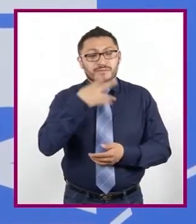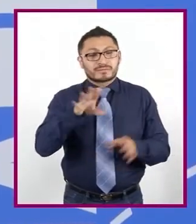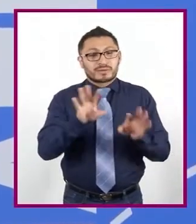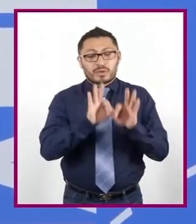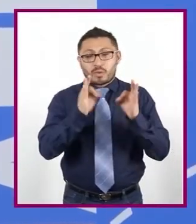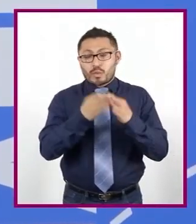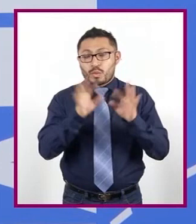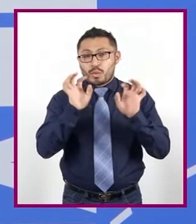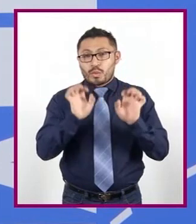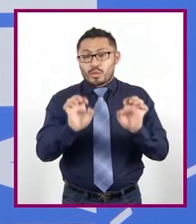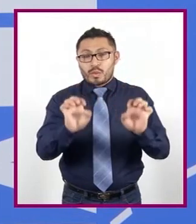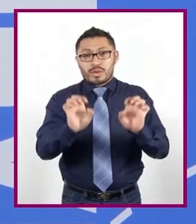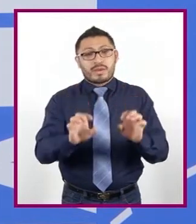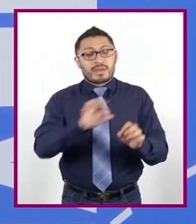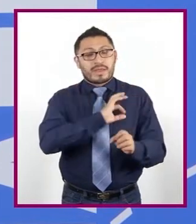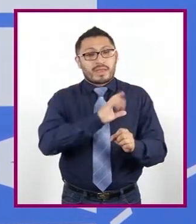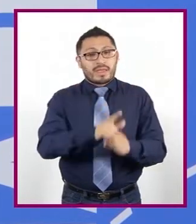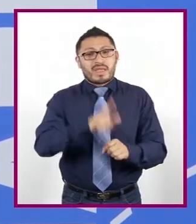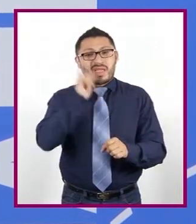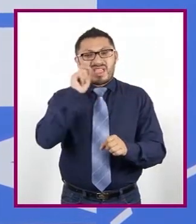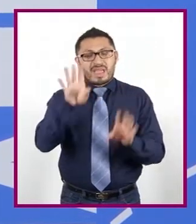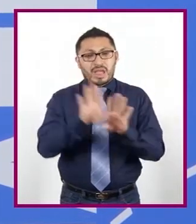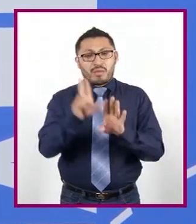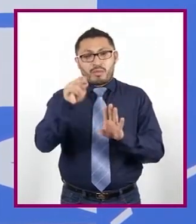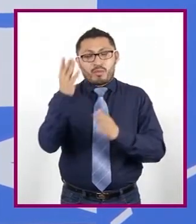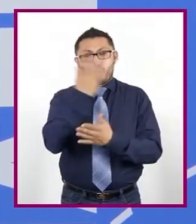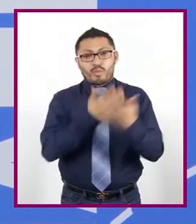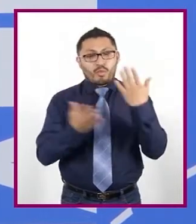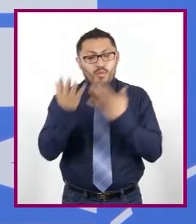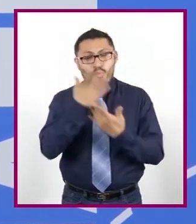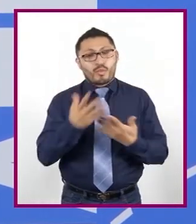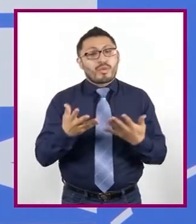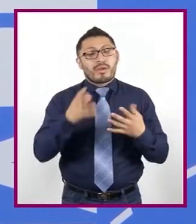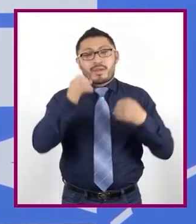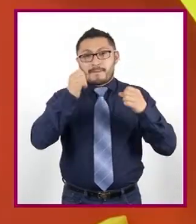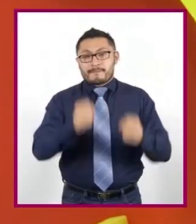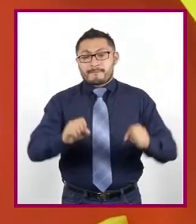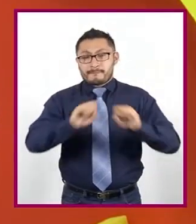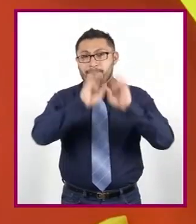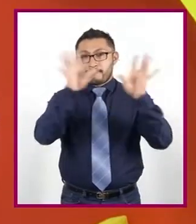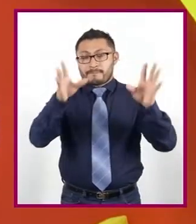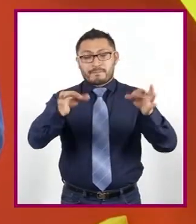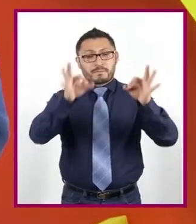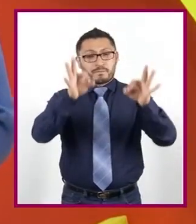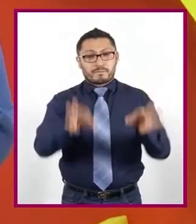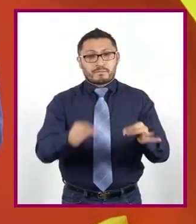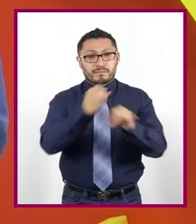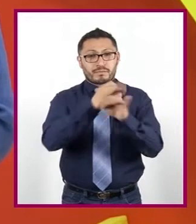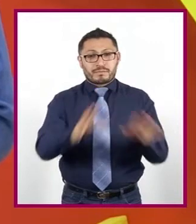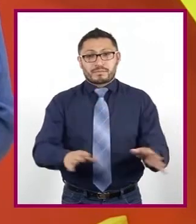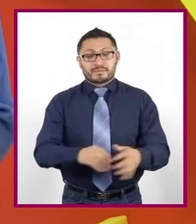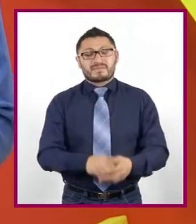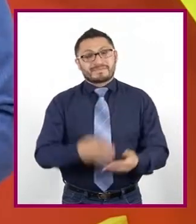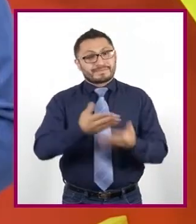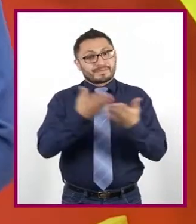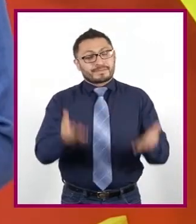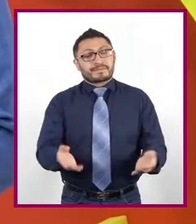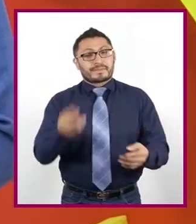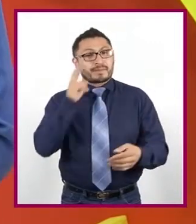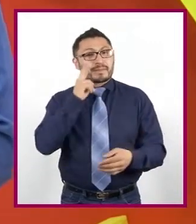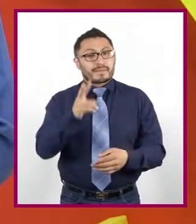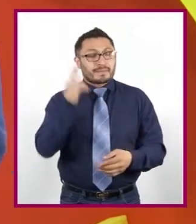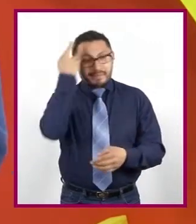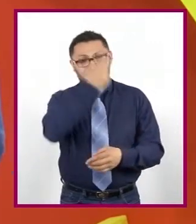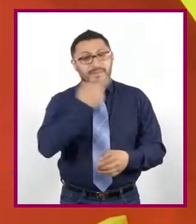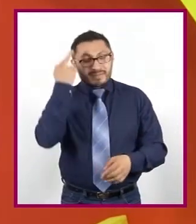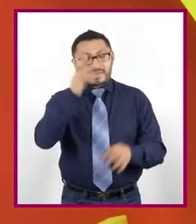formal y especializado, lo que evita confusiones y asegura claridad y precisión. Ahora acompáñennos a